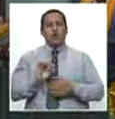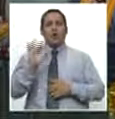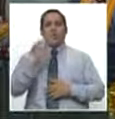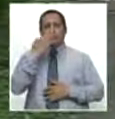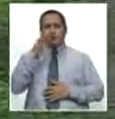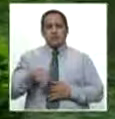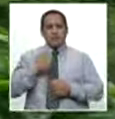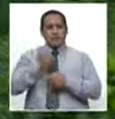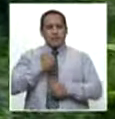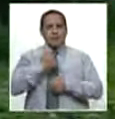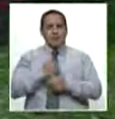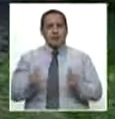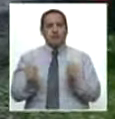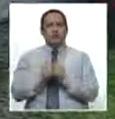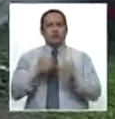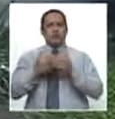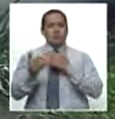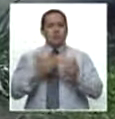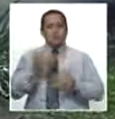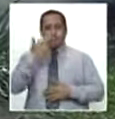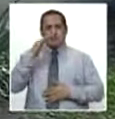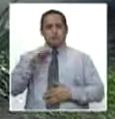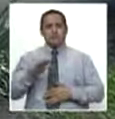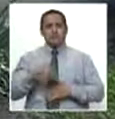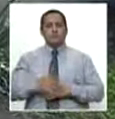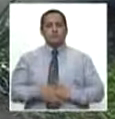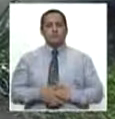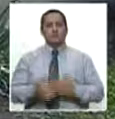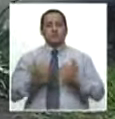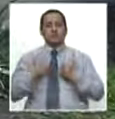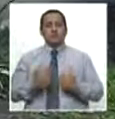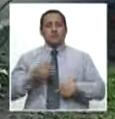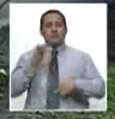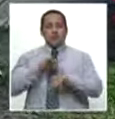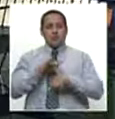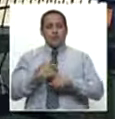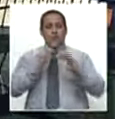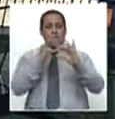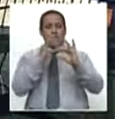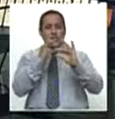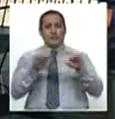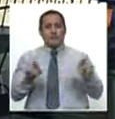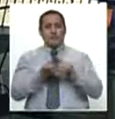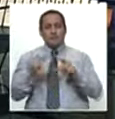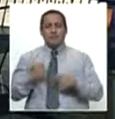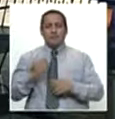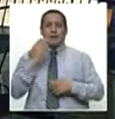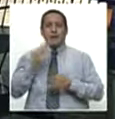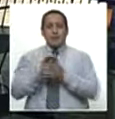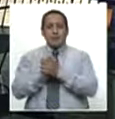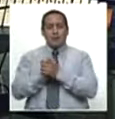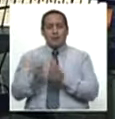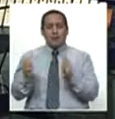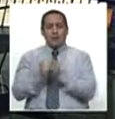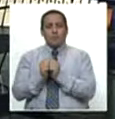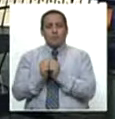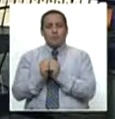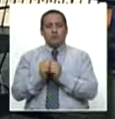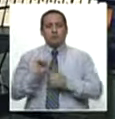otro niño. Trabajar con ellos como cualquier otro niño. Yo toco la frota y mi hermano me acompaña con